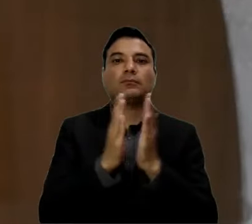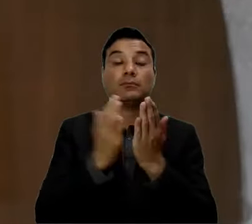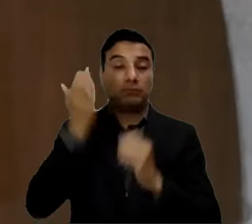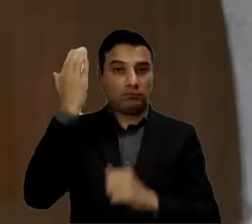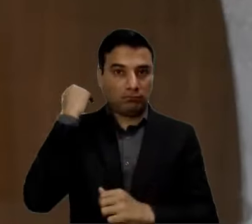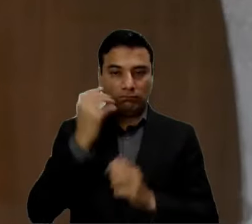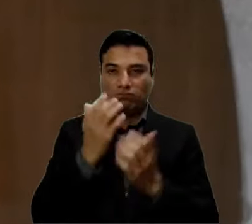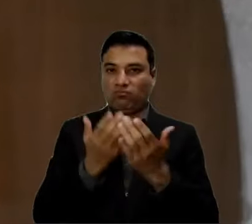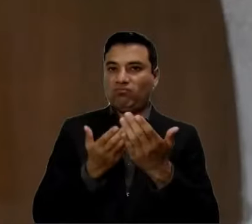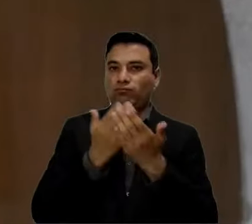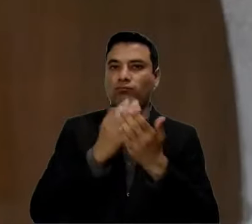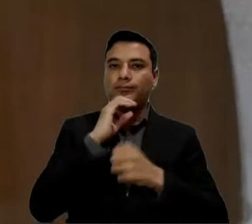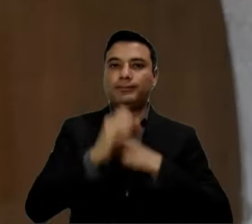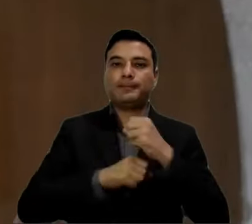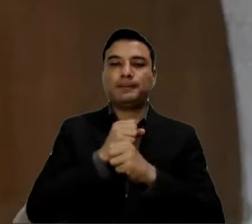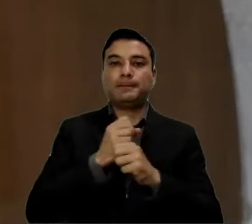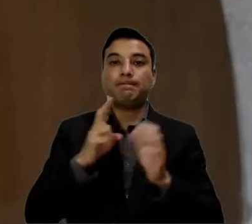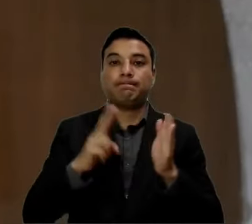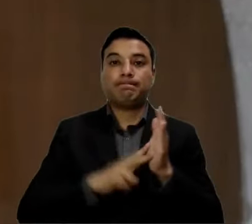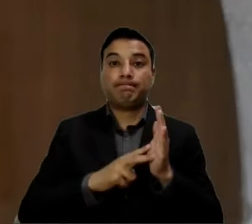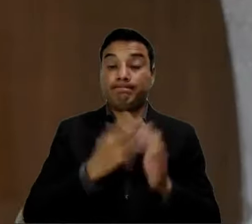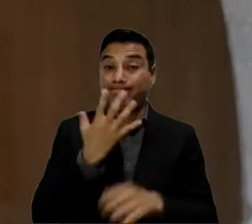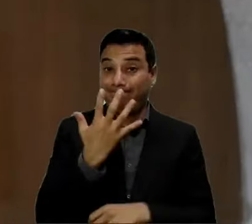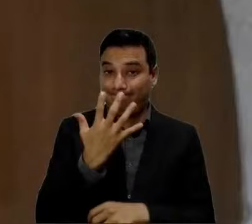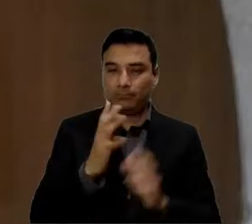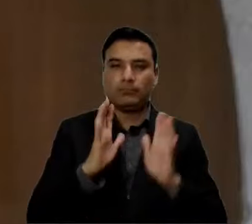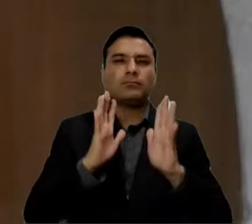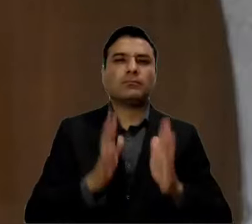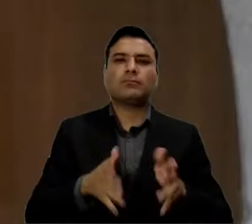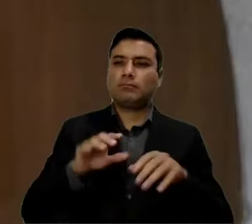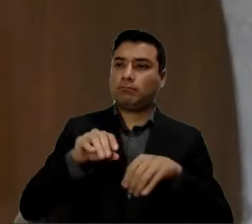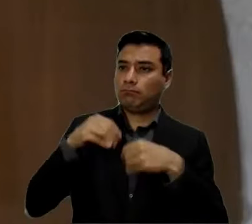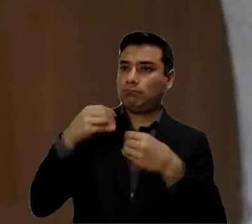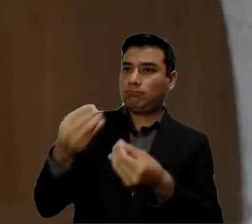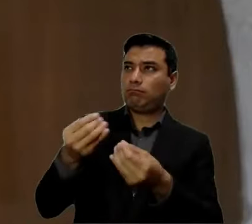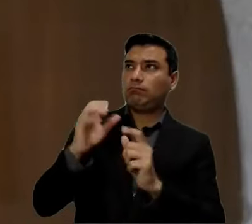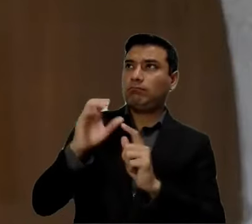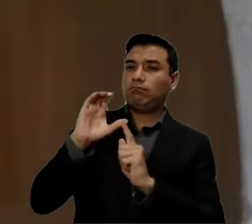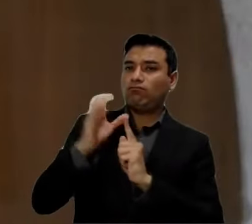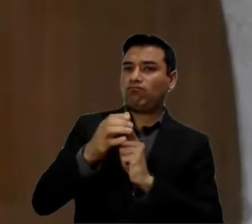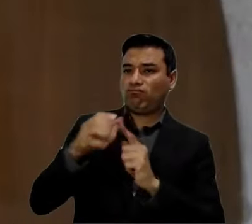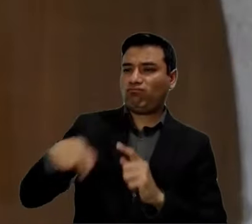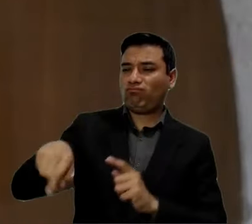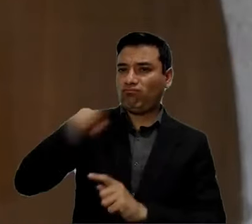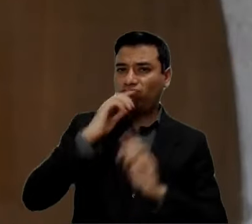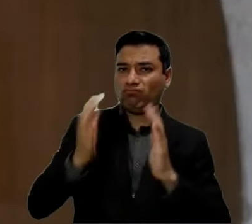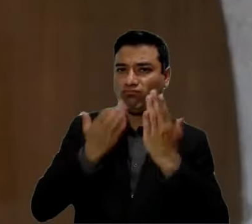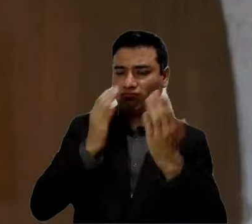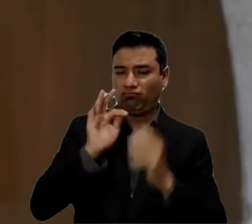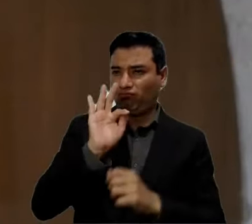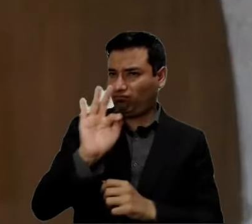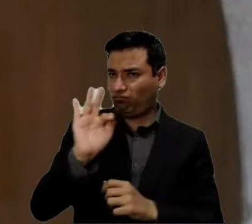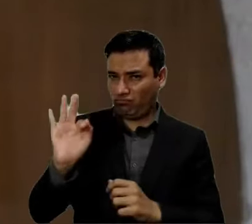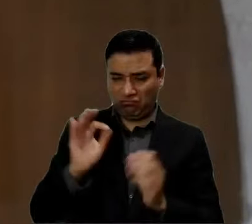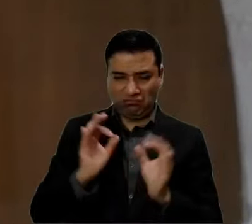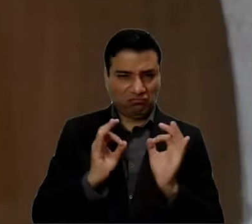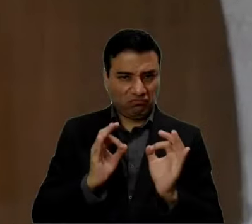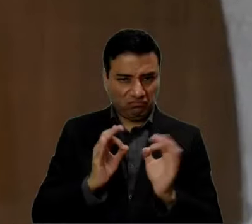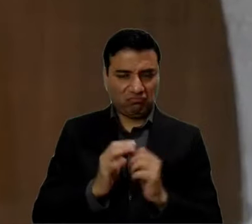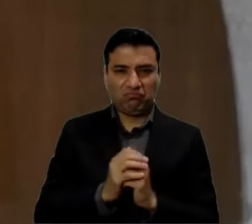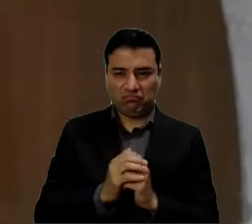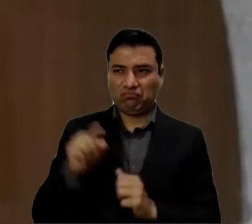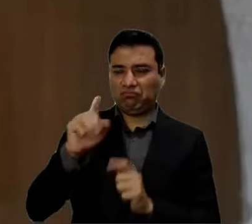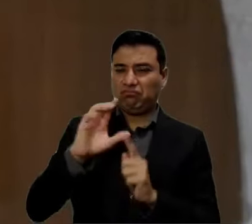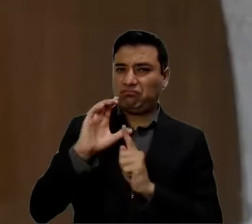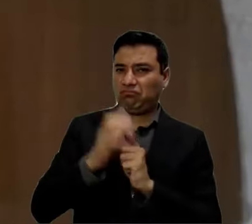en aquel 2005. Se manda a comisiones, tenemos los estudios con fechas exactas, se manda a comisiones